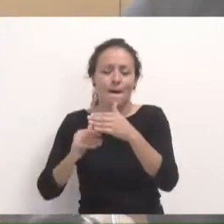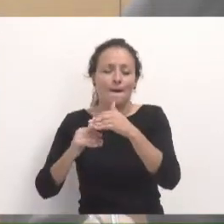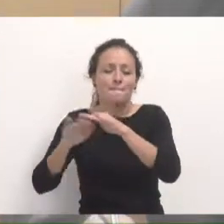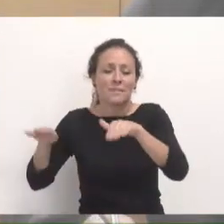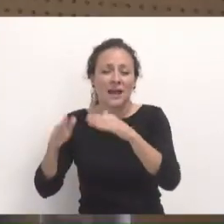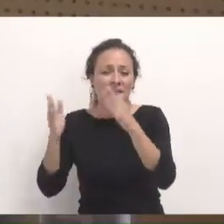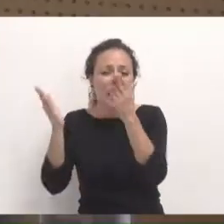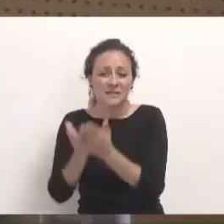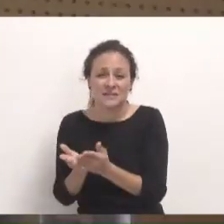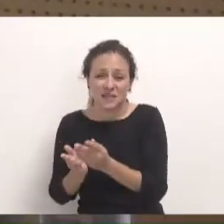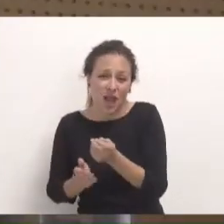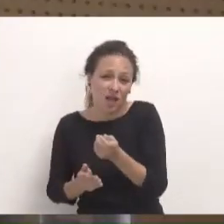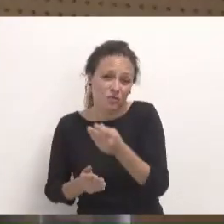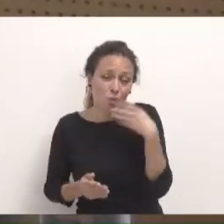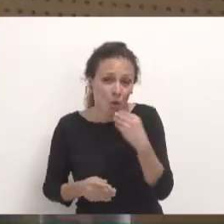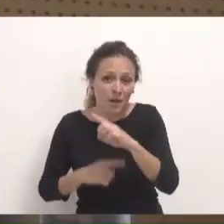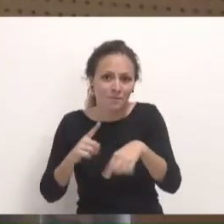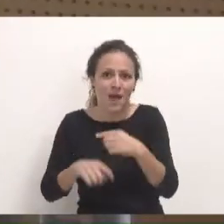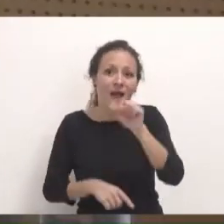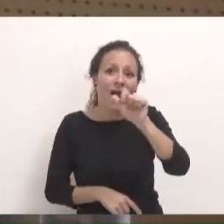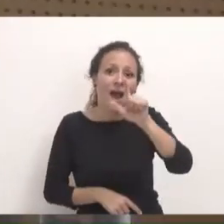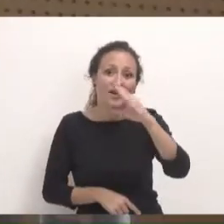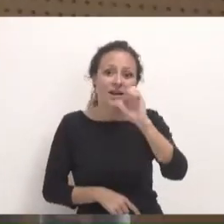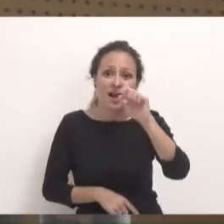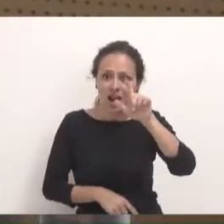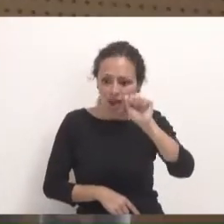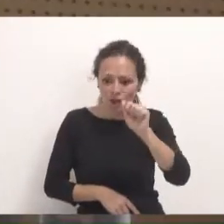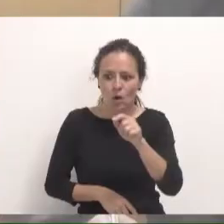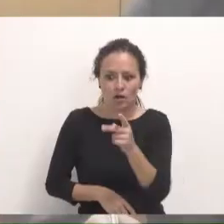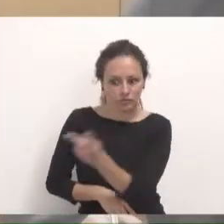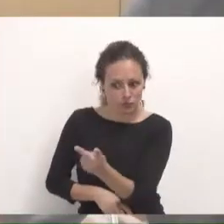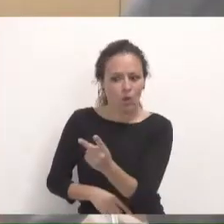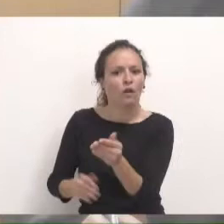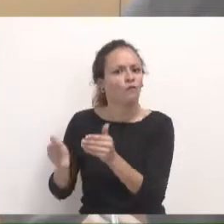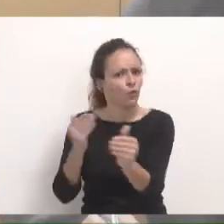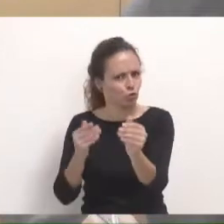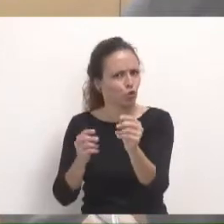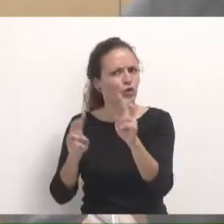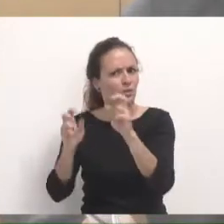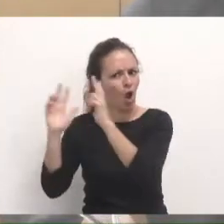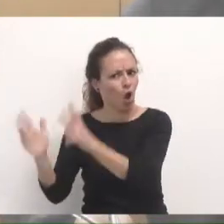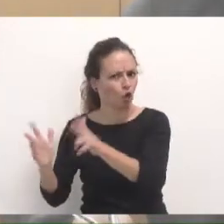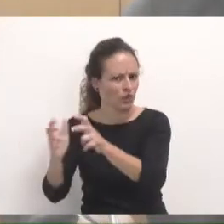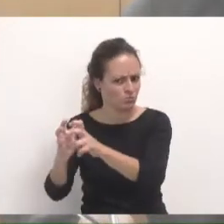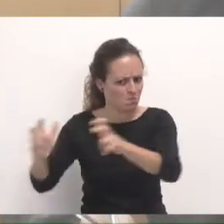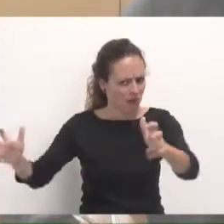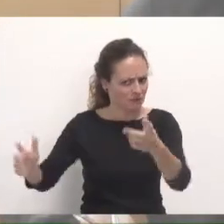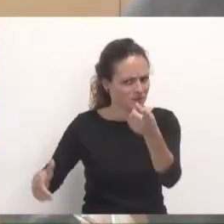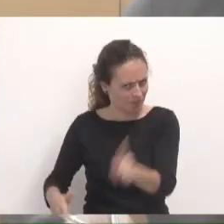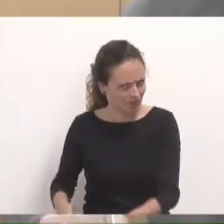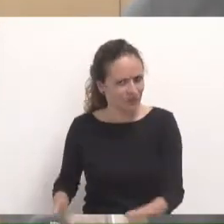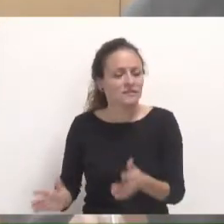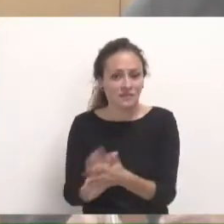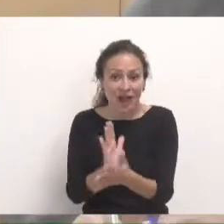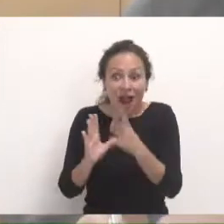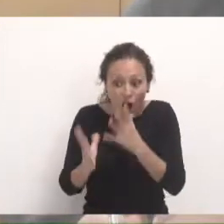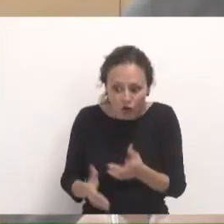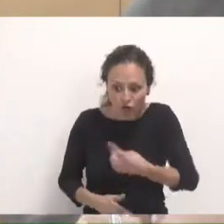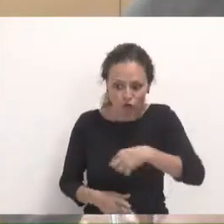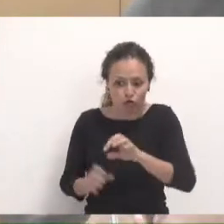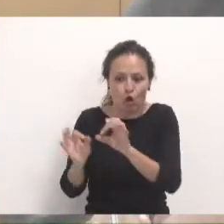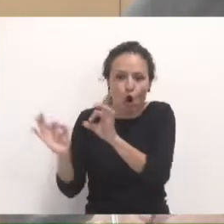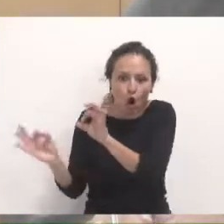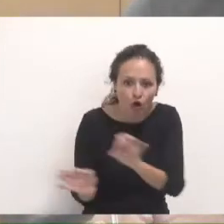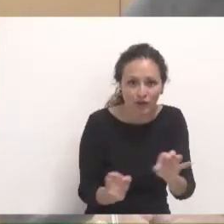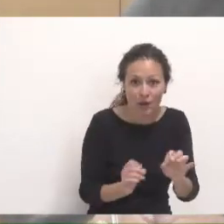tener importantes ofertas hoteleras en los próximos años. Y lo que estamos intentando es ordenar para que eso no se